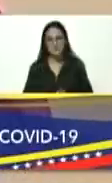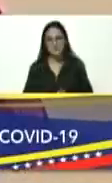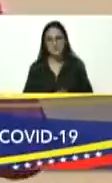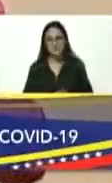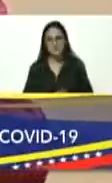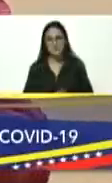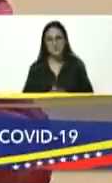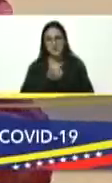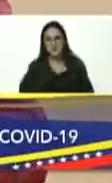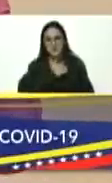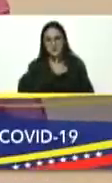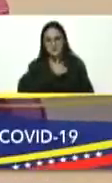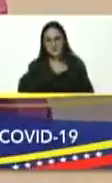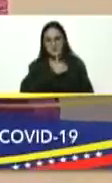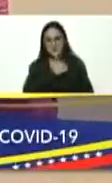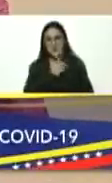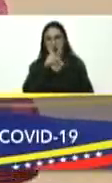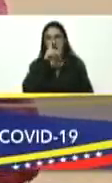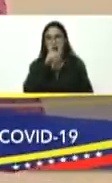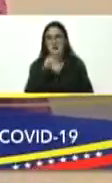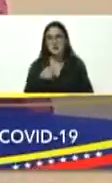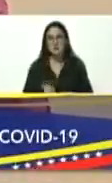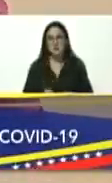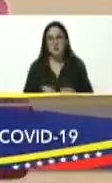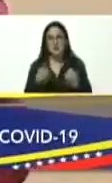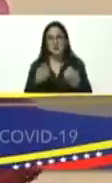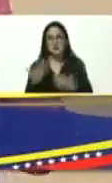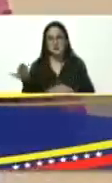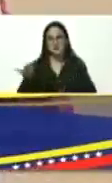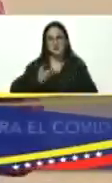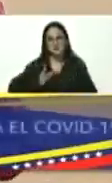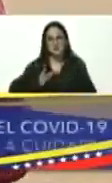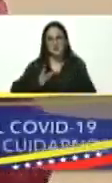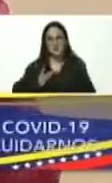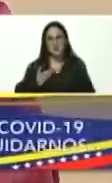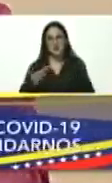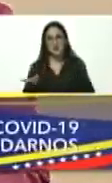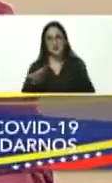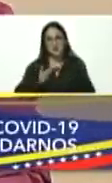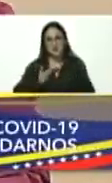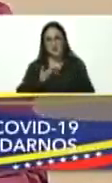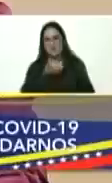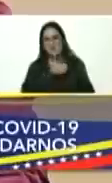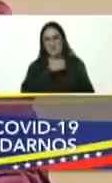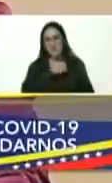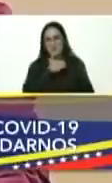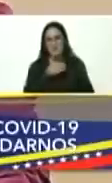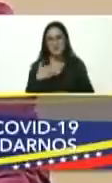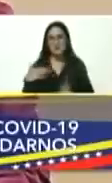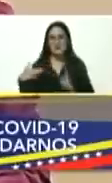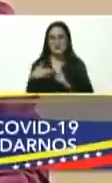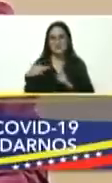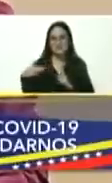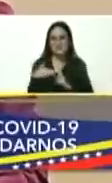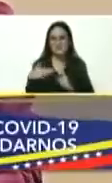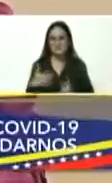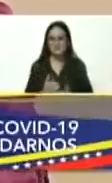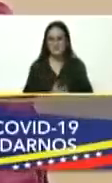resistir los años de la roncha de las sanciones de las agresiones de las amenazas